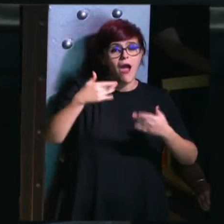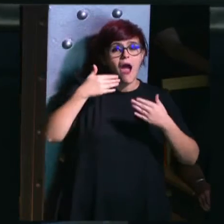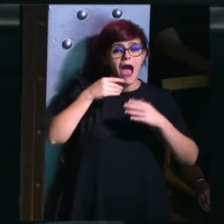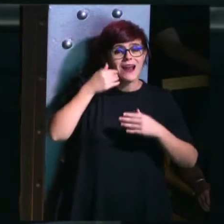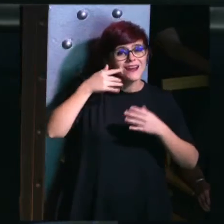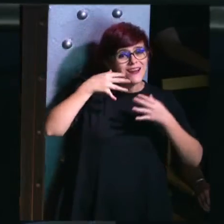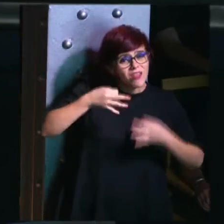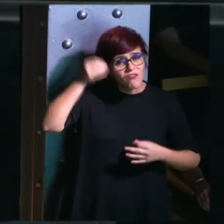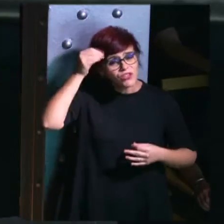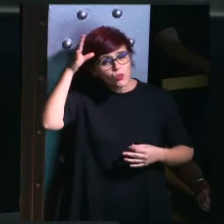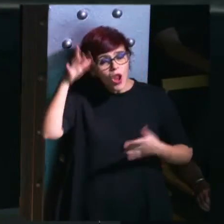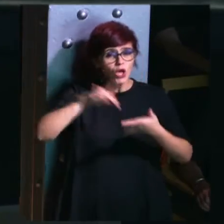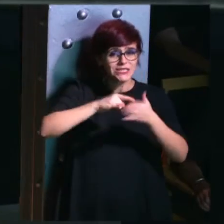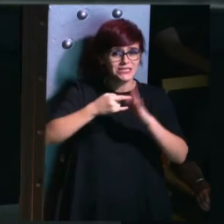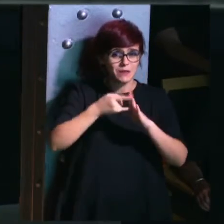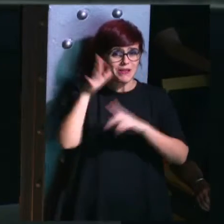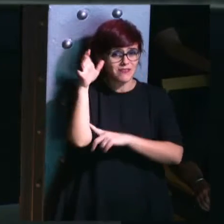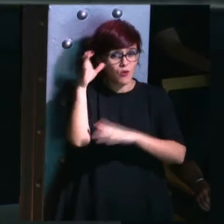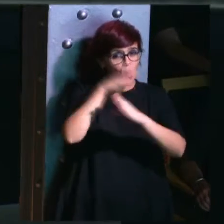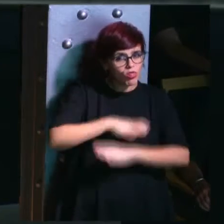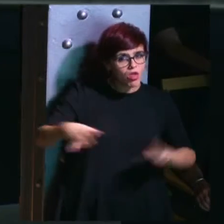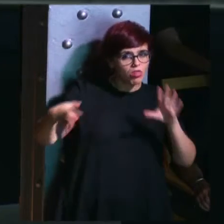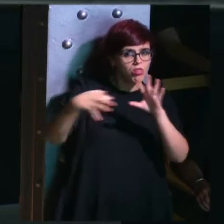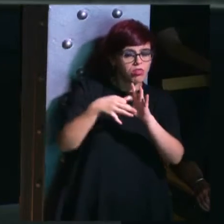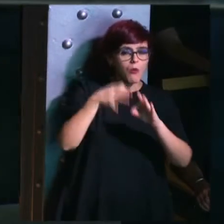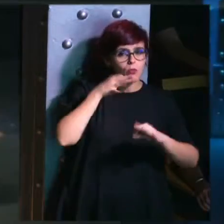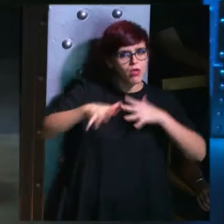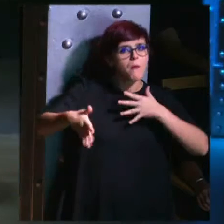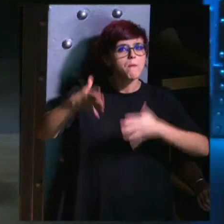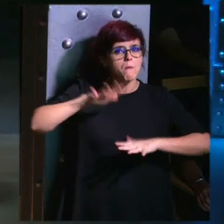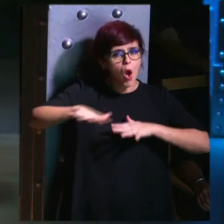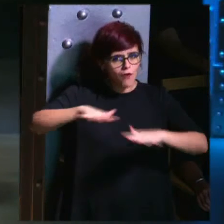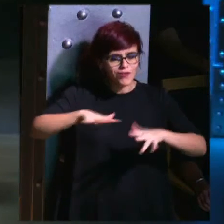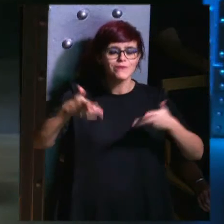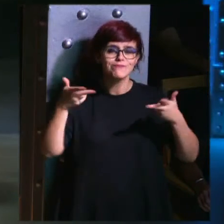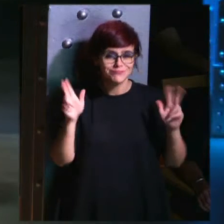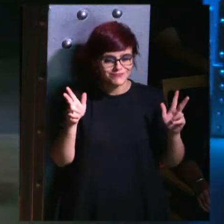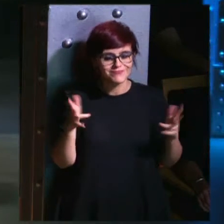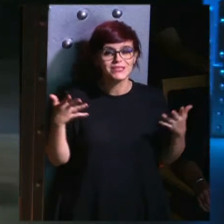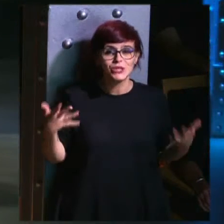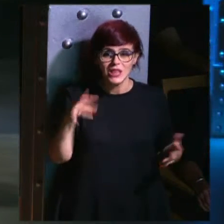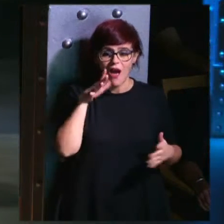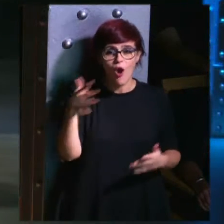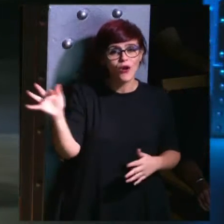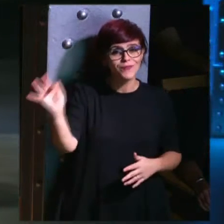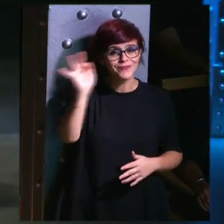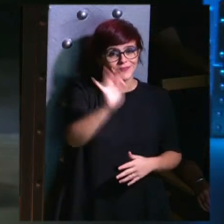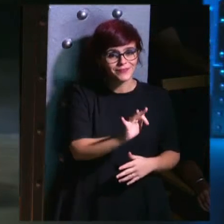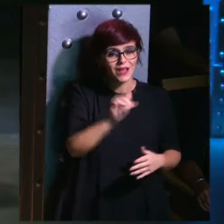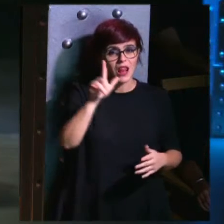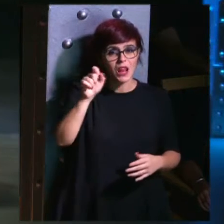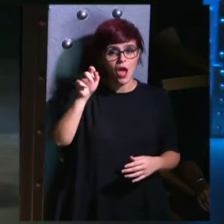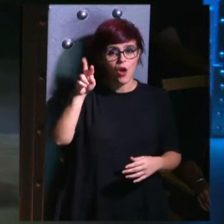y sistemas vinculados con las neurociencias. Pues vamos a dar paso ahora a